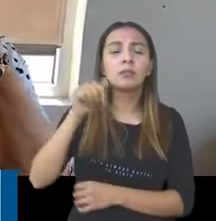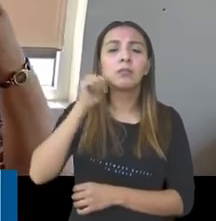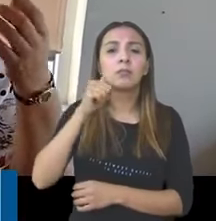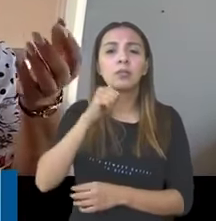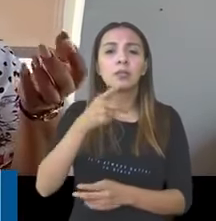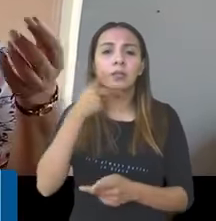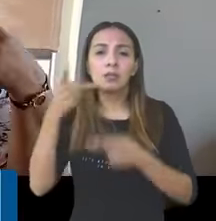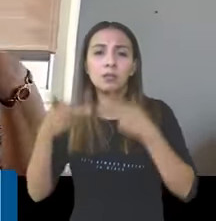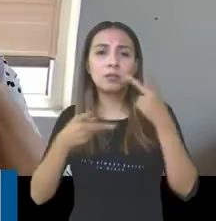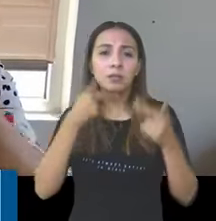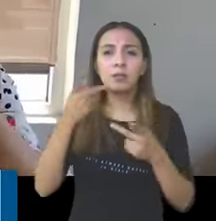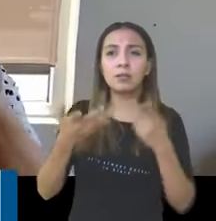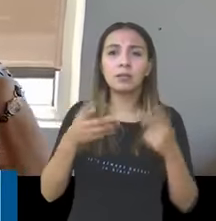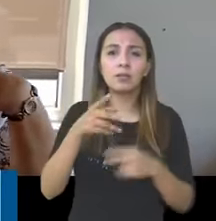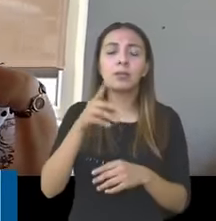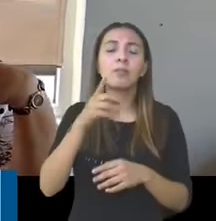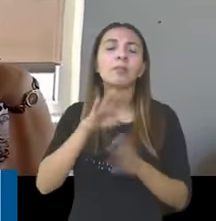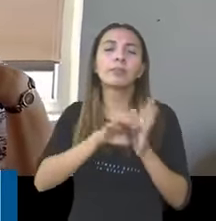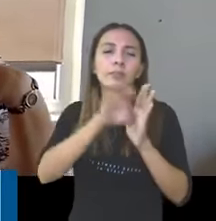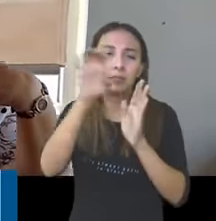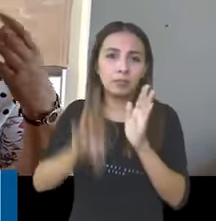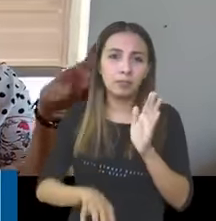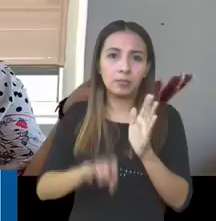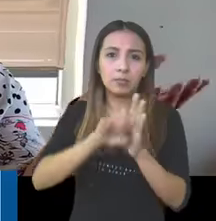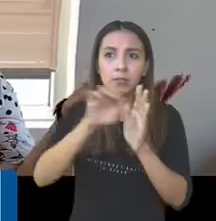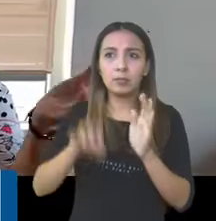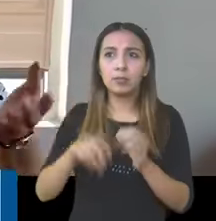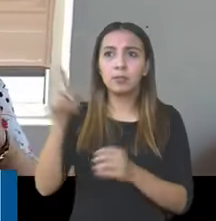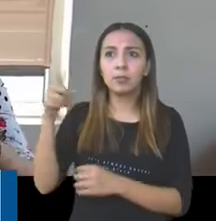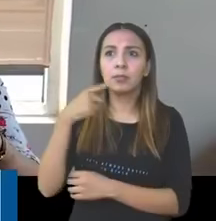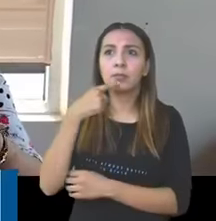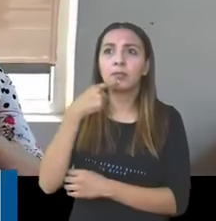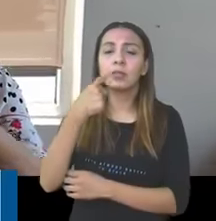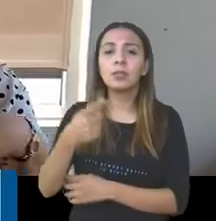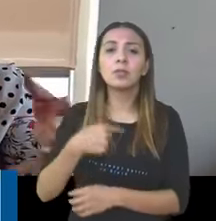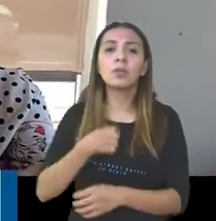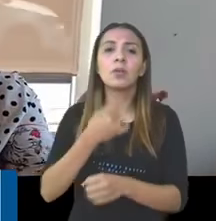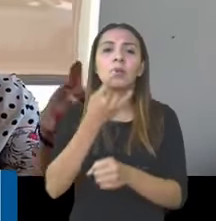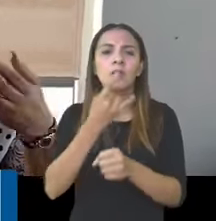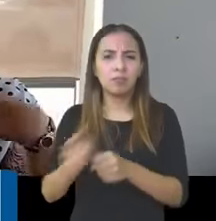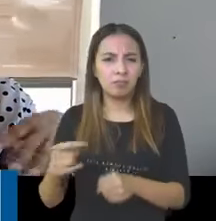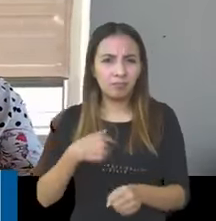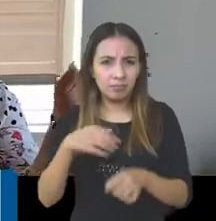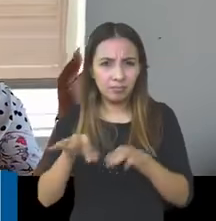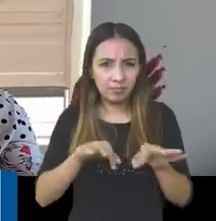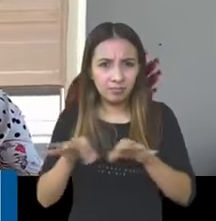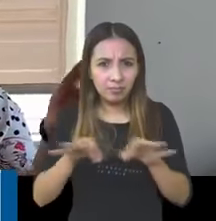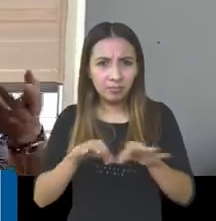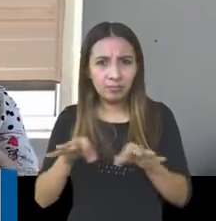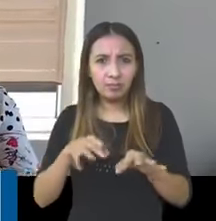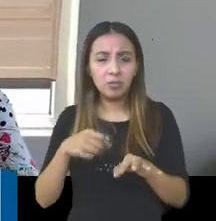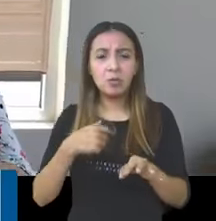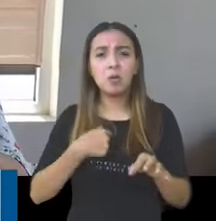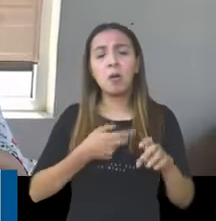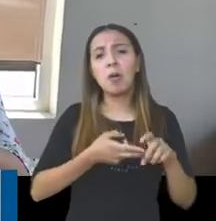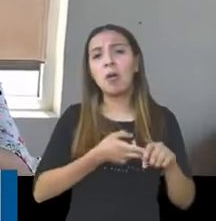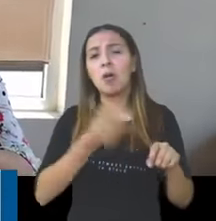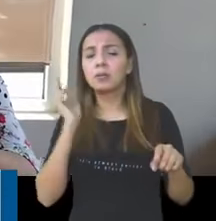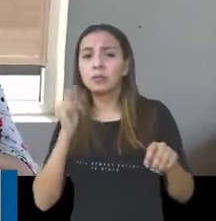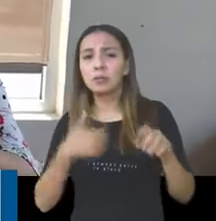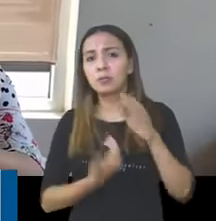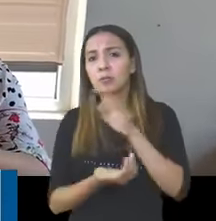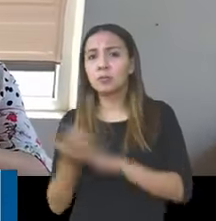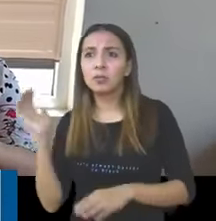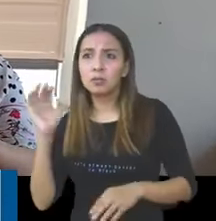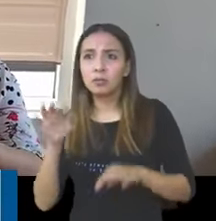con decir, por ejemplo, dicen que yo falté a mi trabajo, que yo me fui de mi trabajo, es lo que